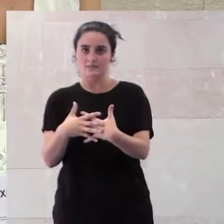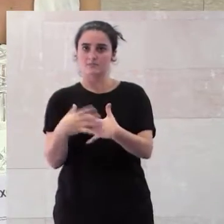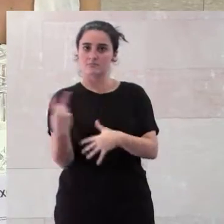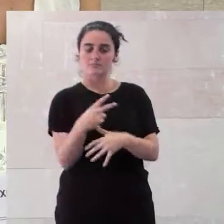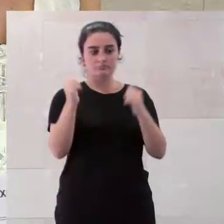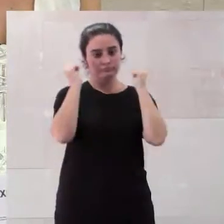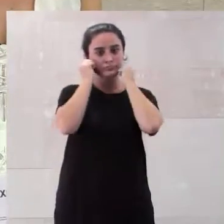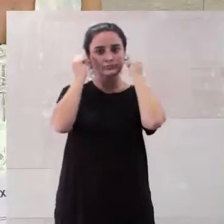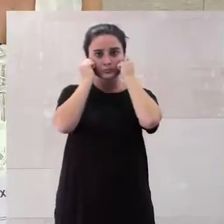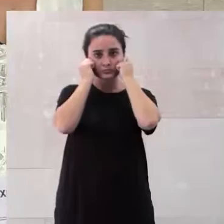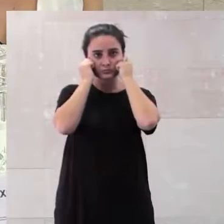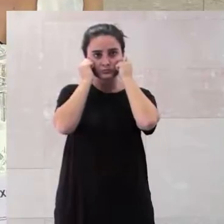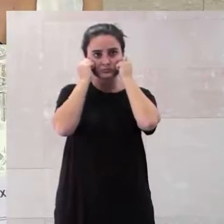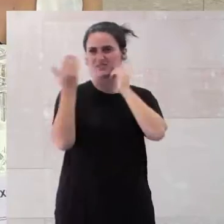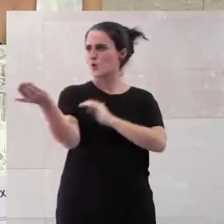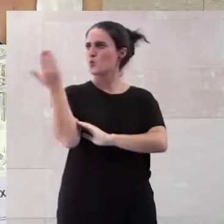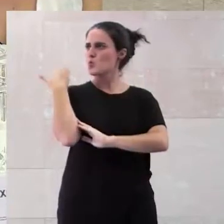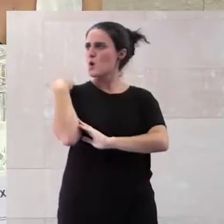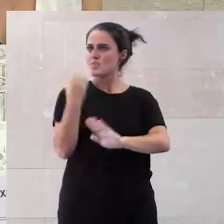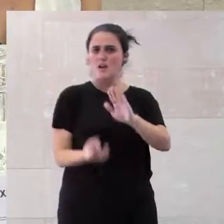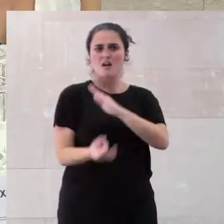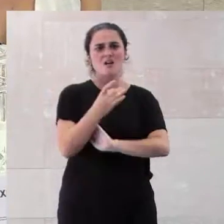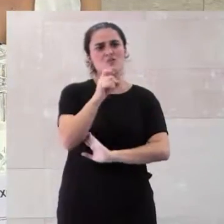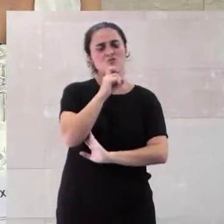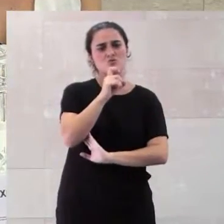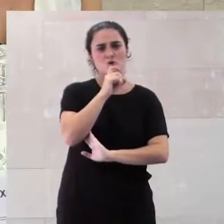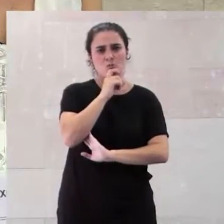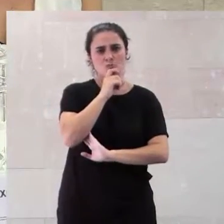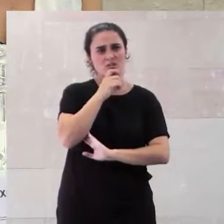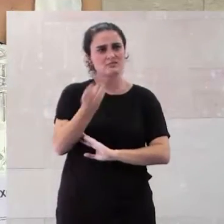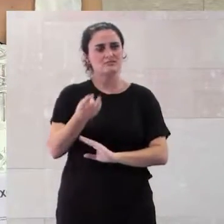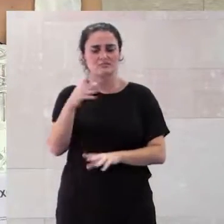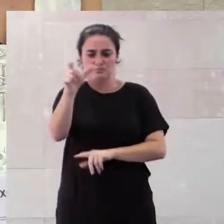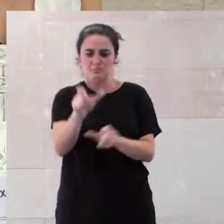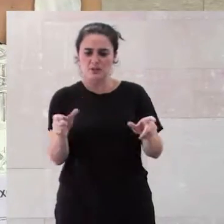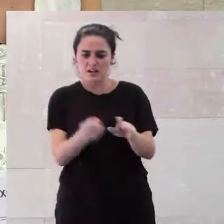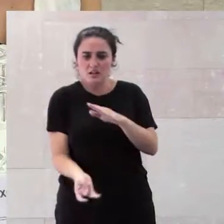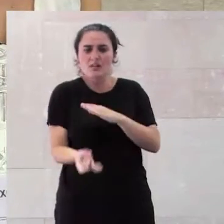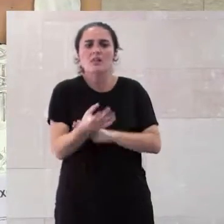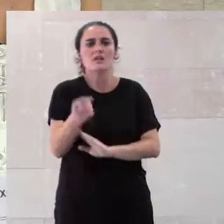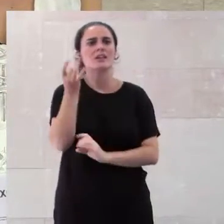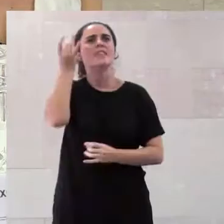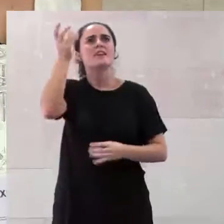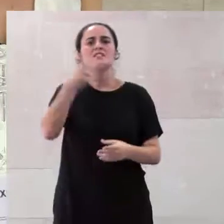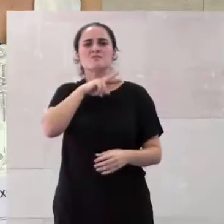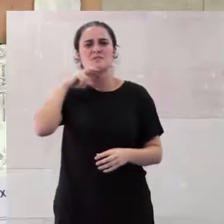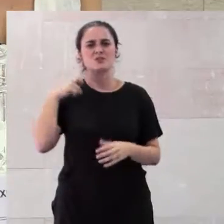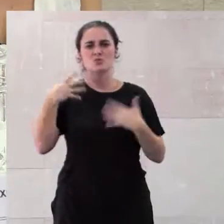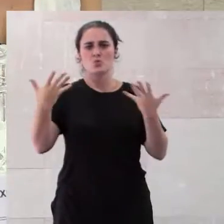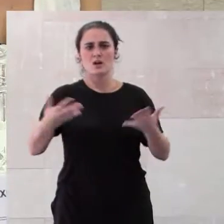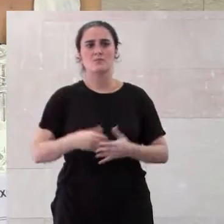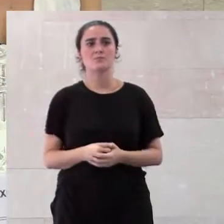otras cosas, cuándo y cómo surgieron, qué ideas y valores tenían las que las promovieron, en qué